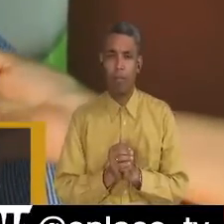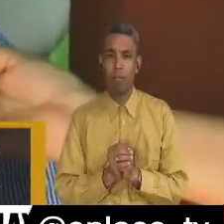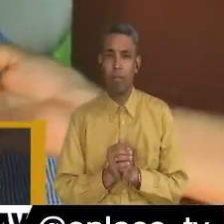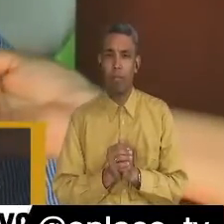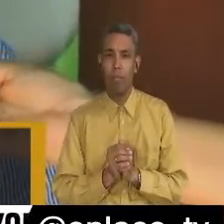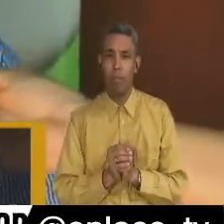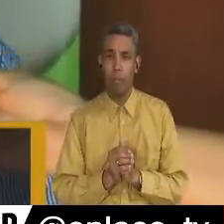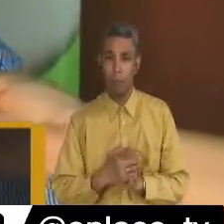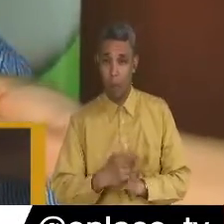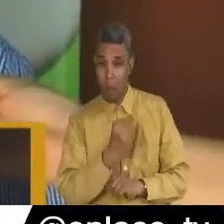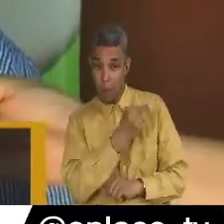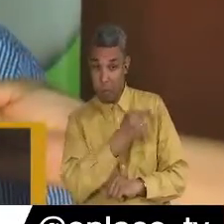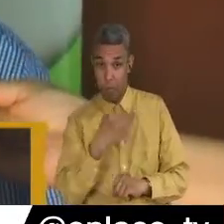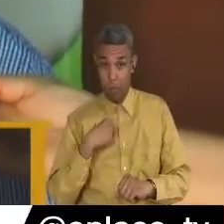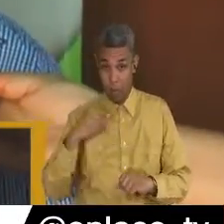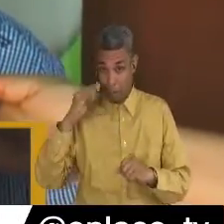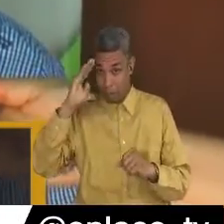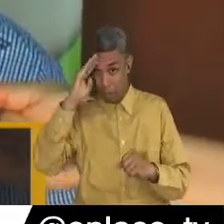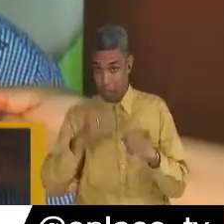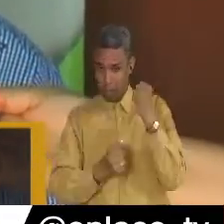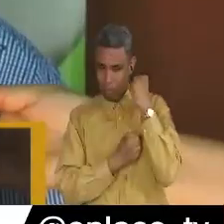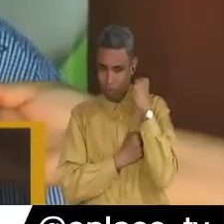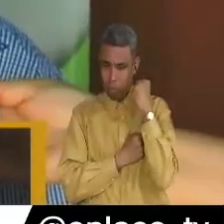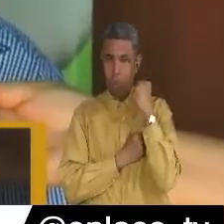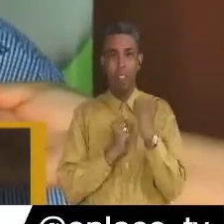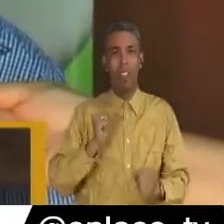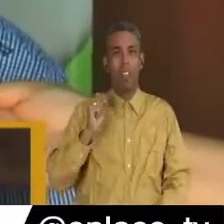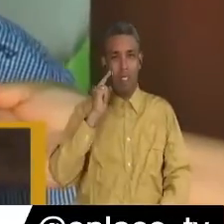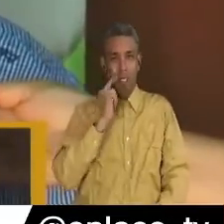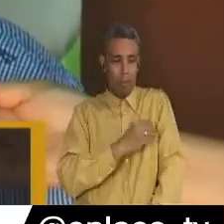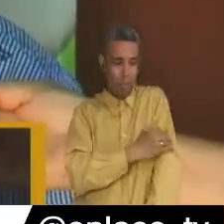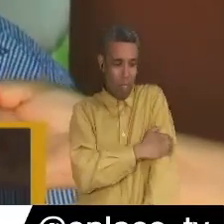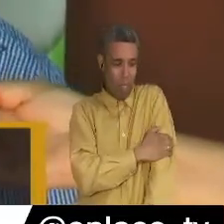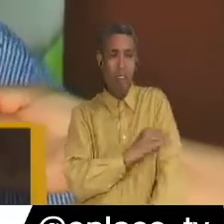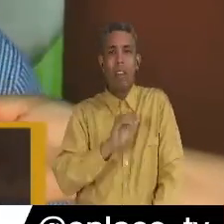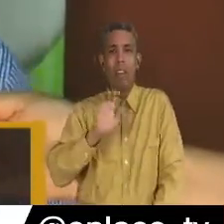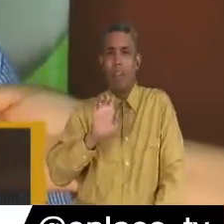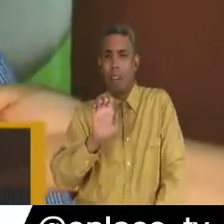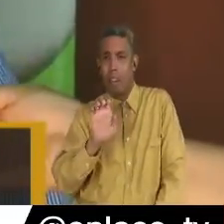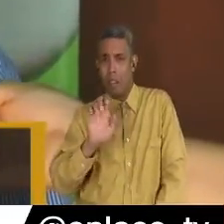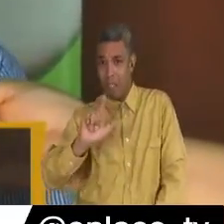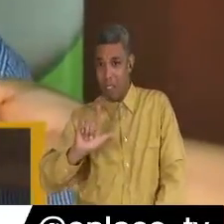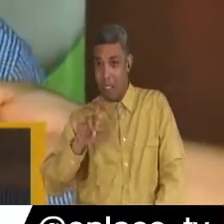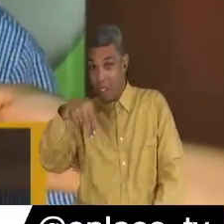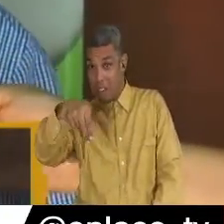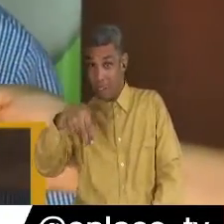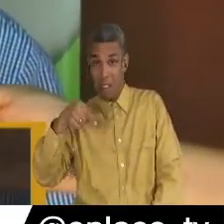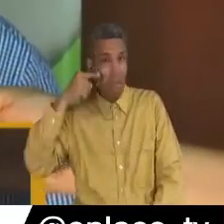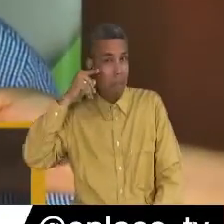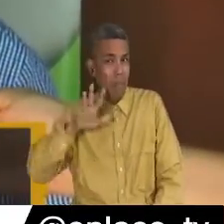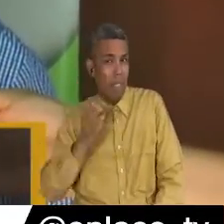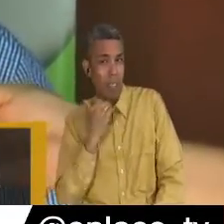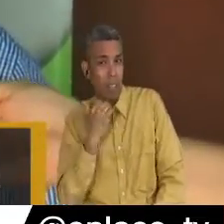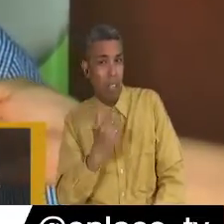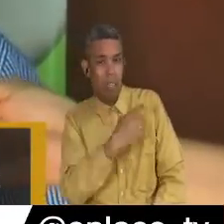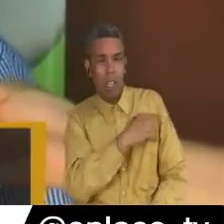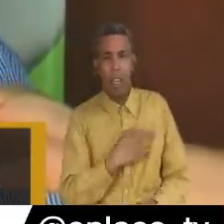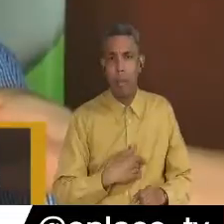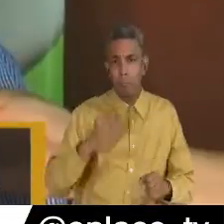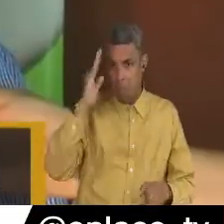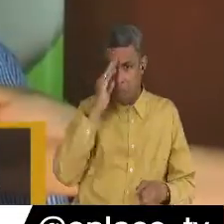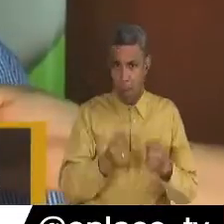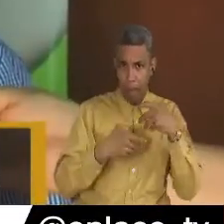tropas del Ejército de Liberación Nacional, que se están dando en la zona, puede ser que esta situación se ha dado en medio de esa situación. Y resaltar pues que en los últimos